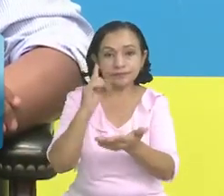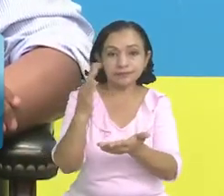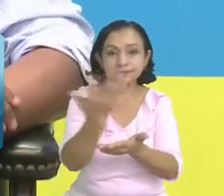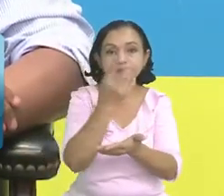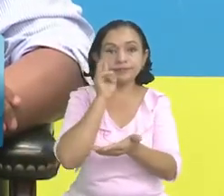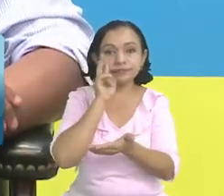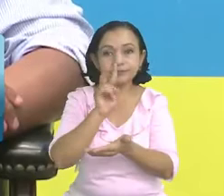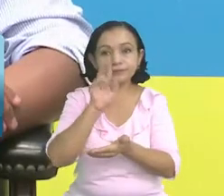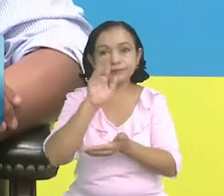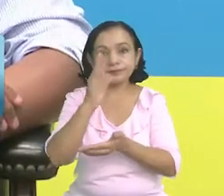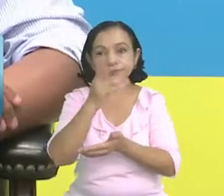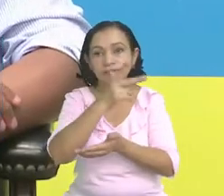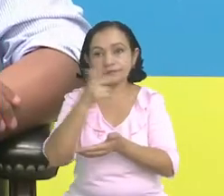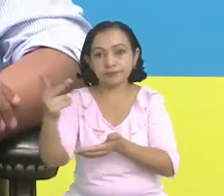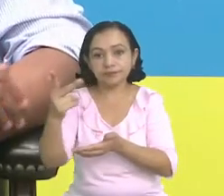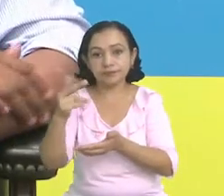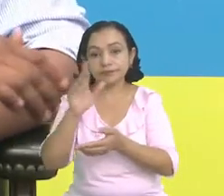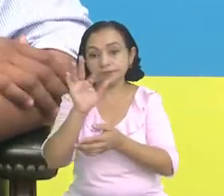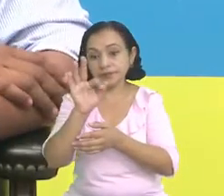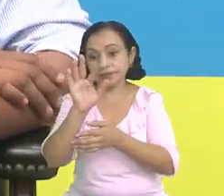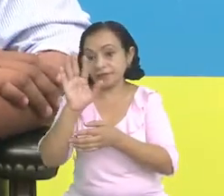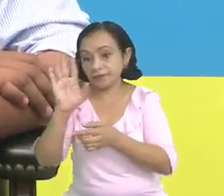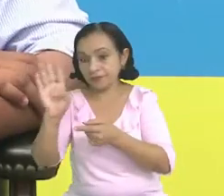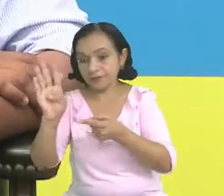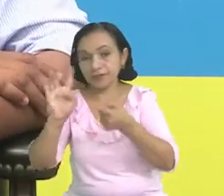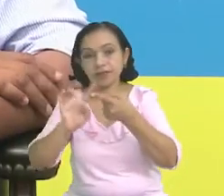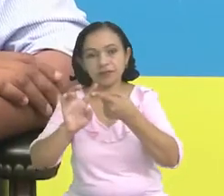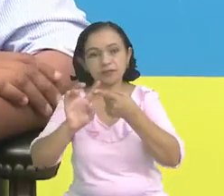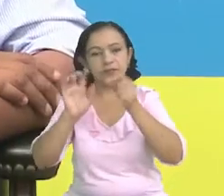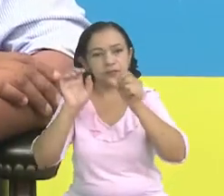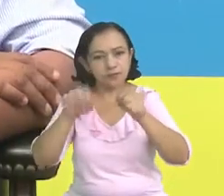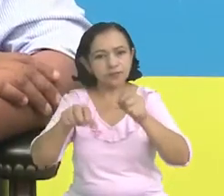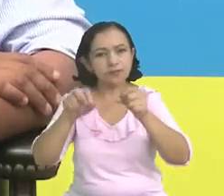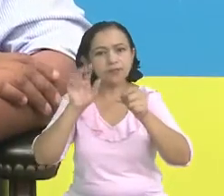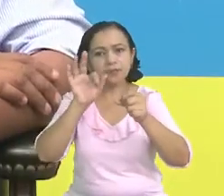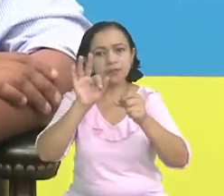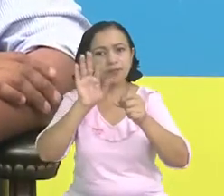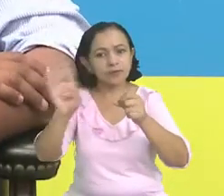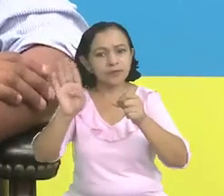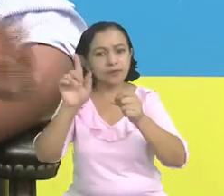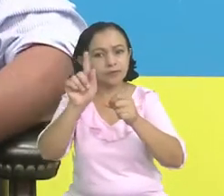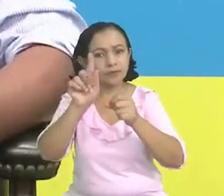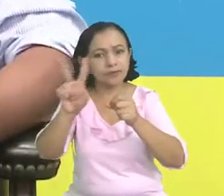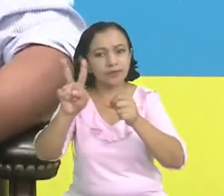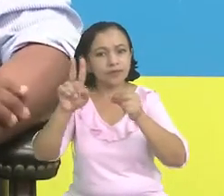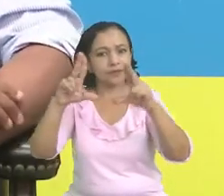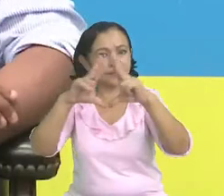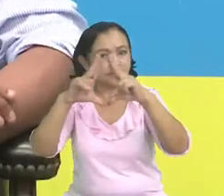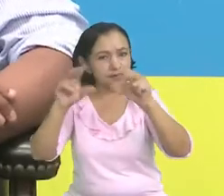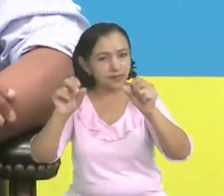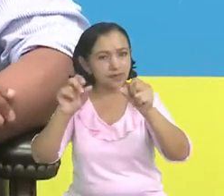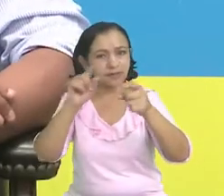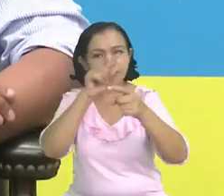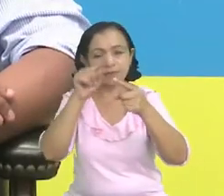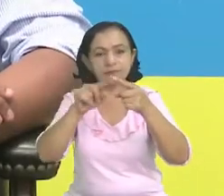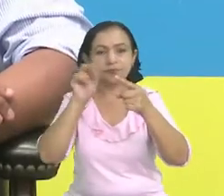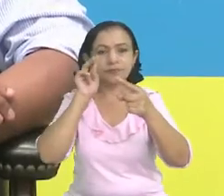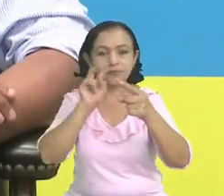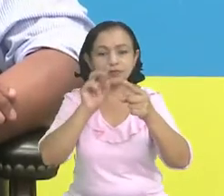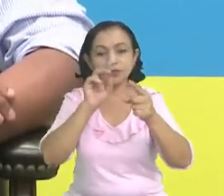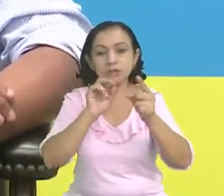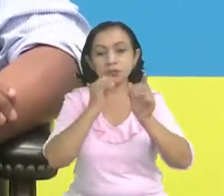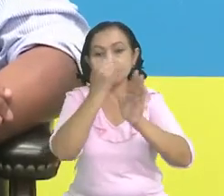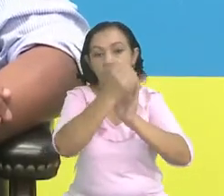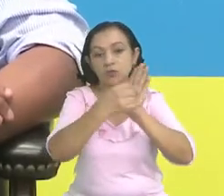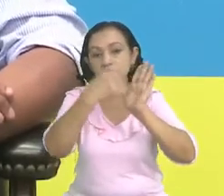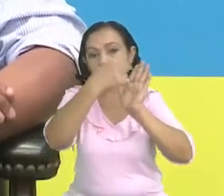ven a través de la red social en Facebook. Nosotros aparecemos en esta red como Canal Parlamentario Nicaragua. También a quienes nos ven en